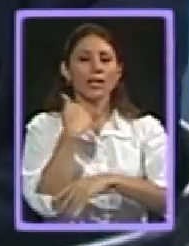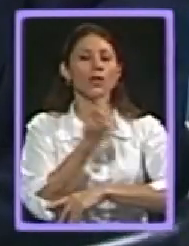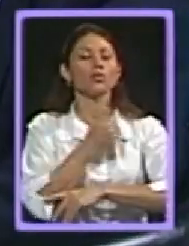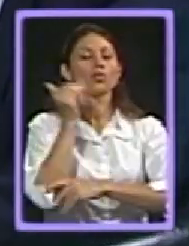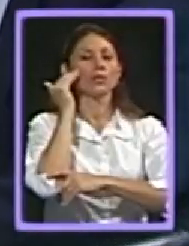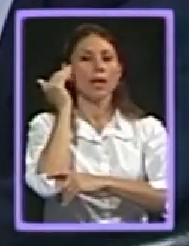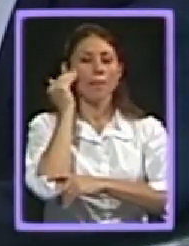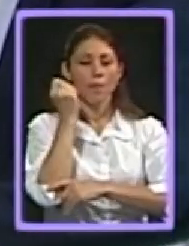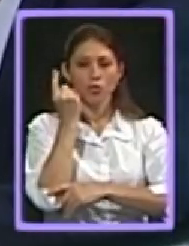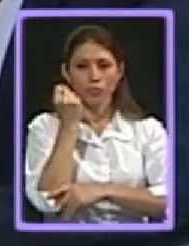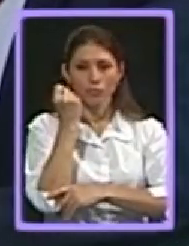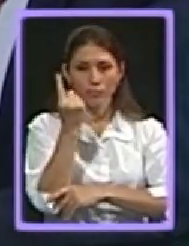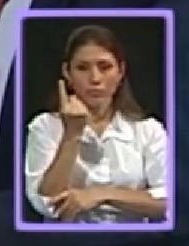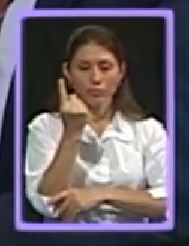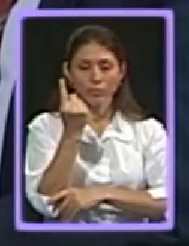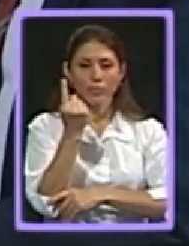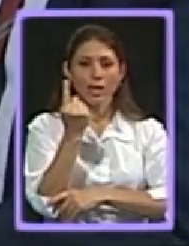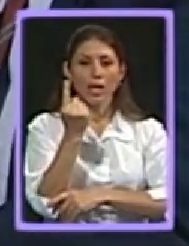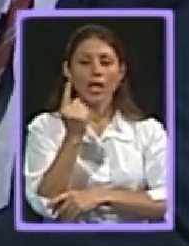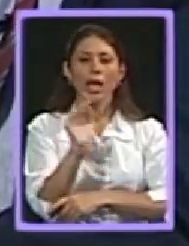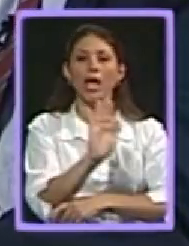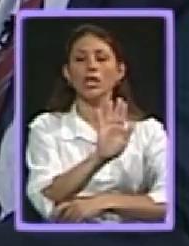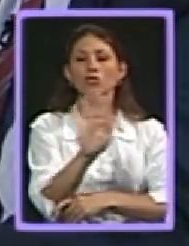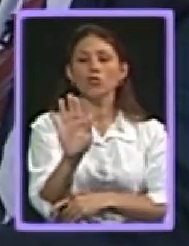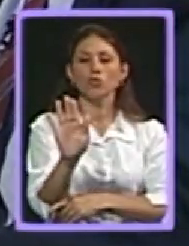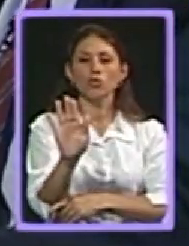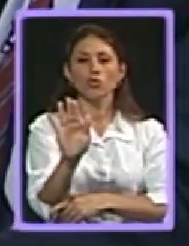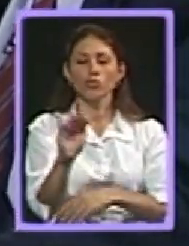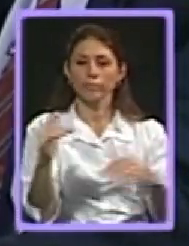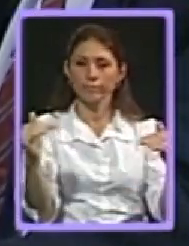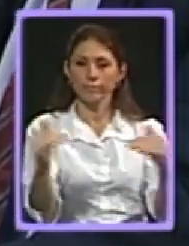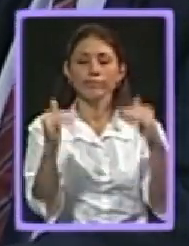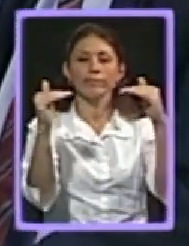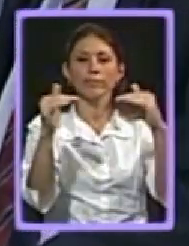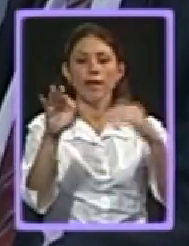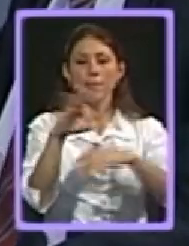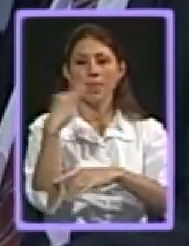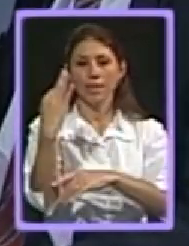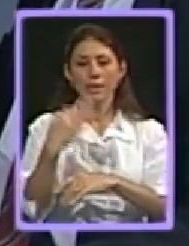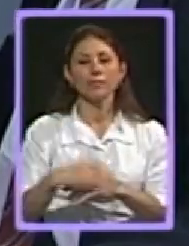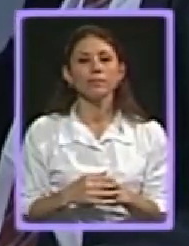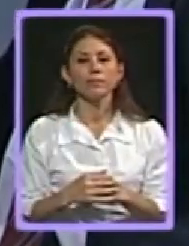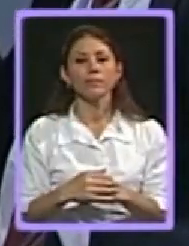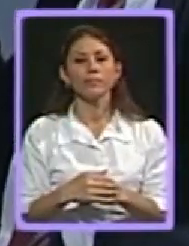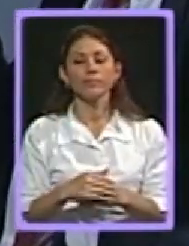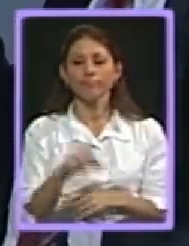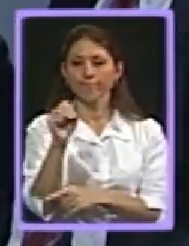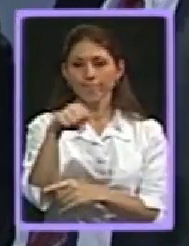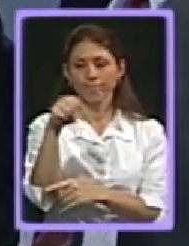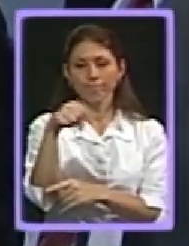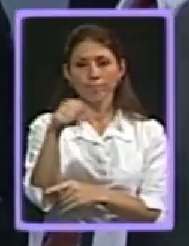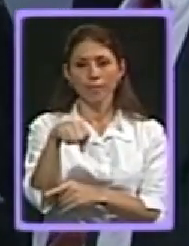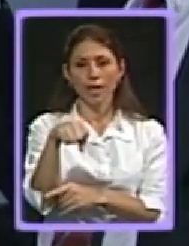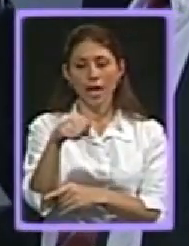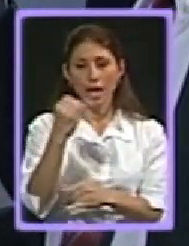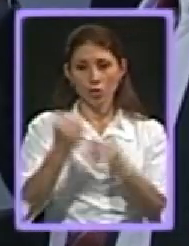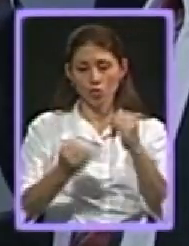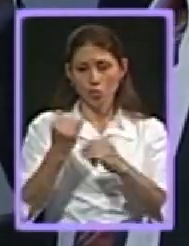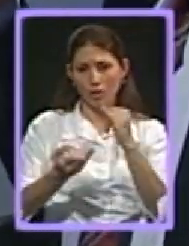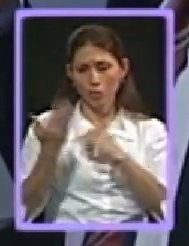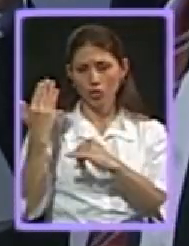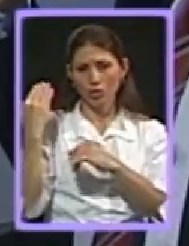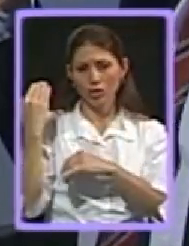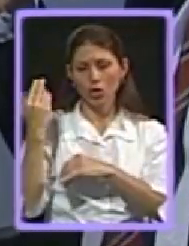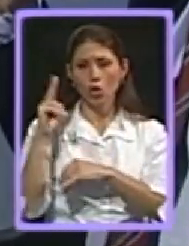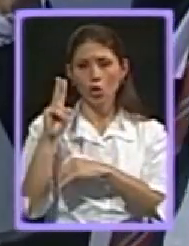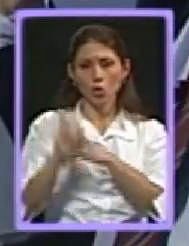dimensionar en sus justas medidas. Efectivamente, en los últimos años, los últimos